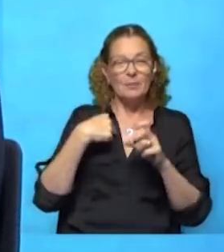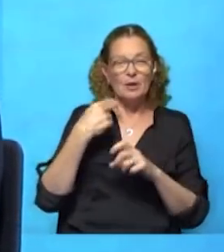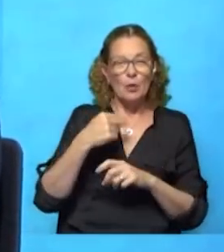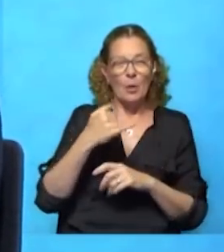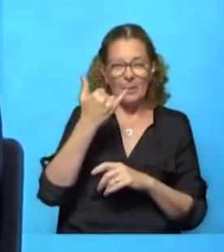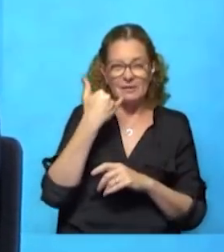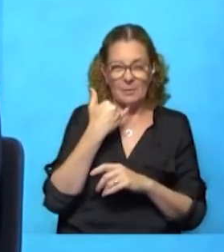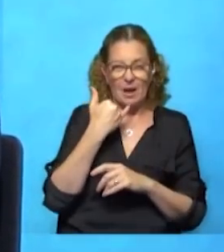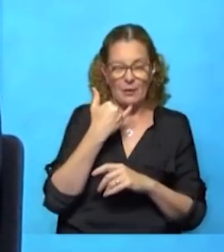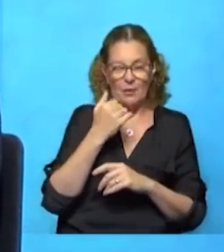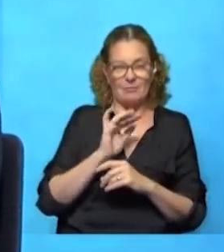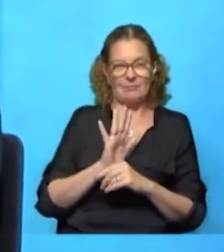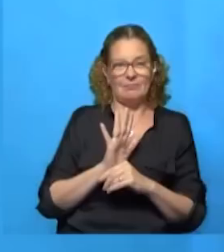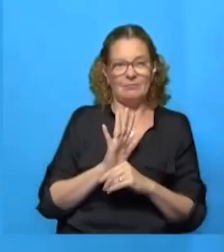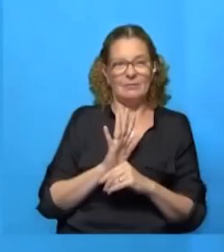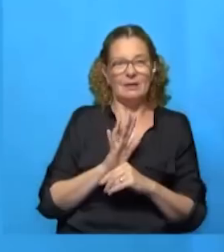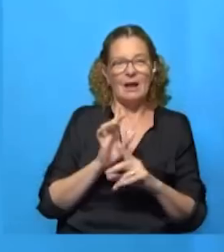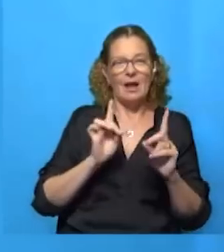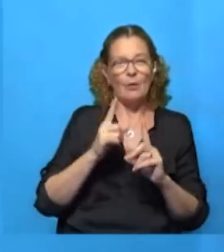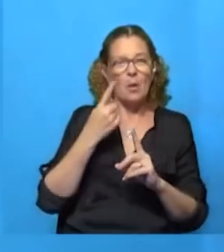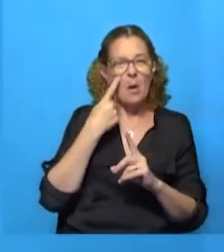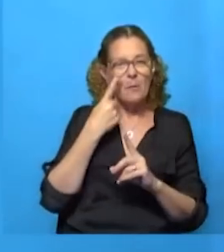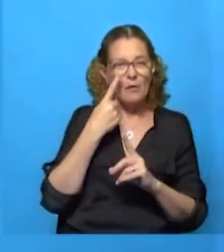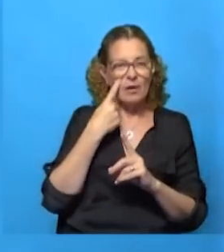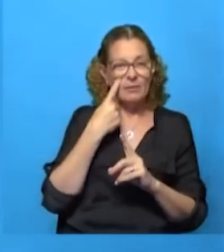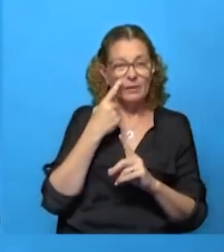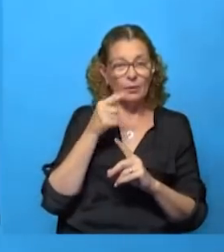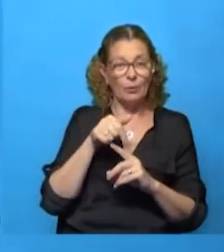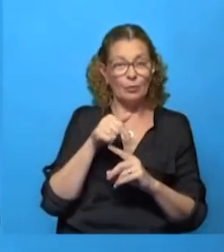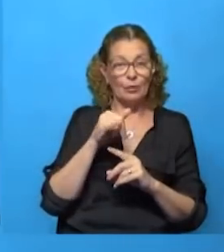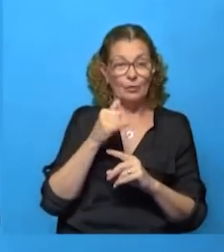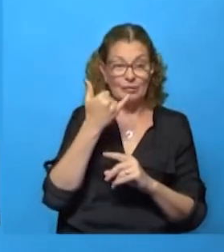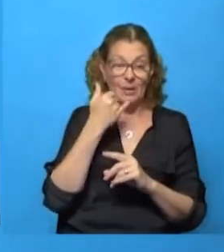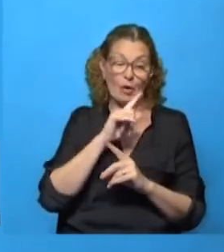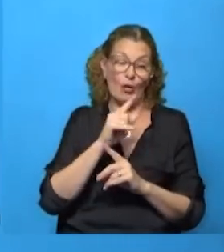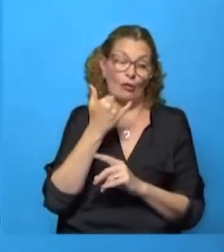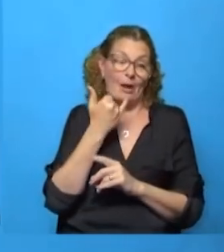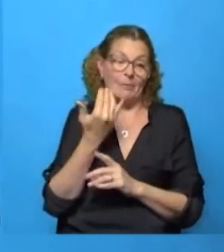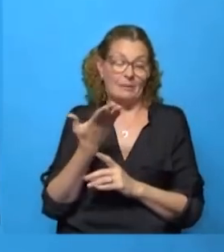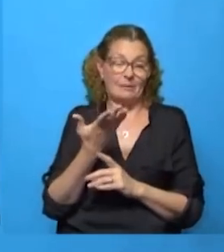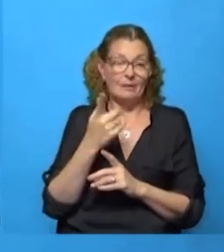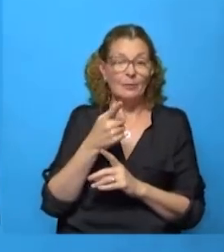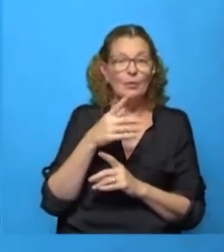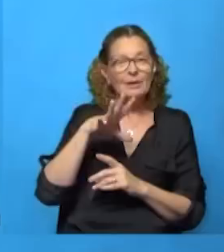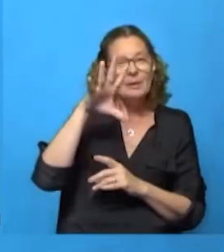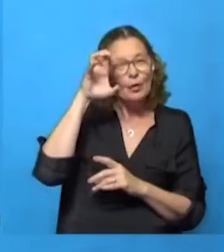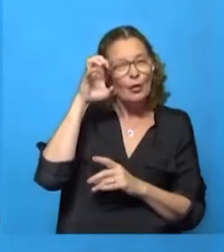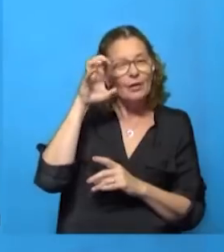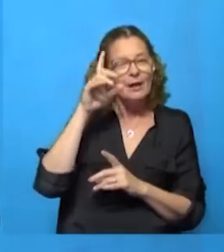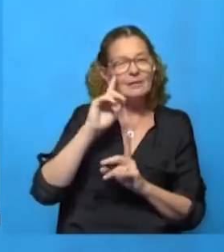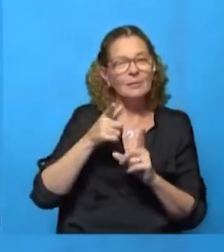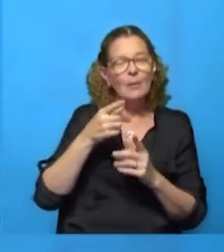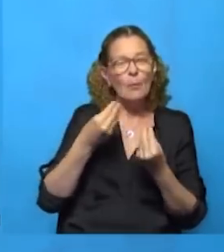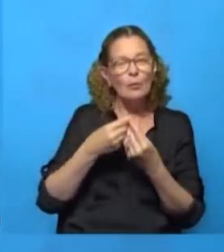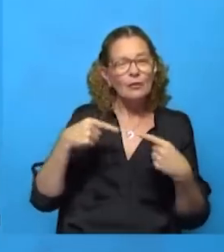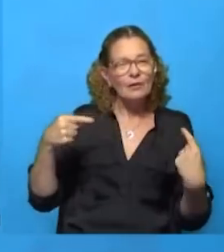llamaron es muy habitual hay una cuestión de probabilidad de que a uno lo llamen o no lo llamen Pero también es un tema de recordación muchas